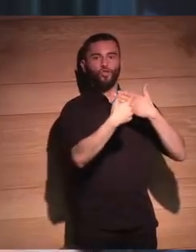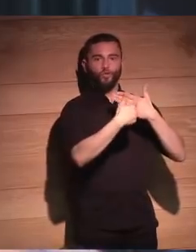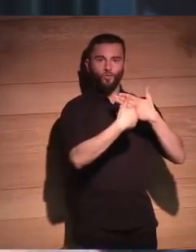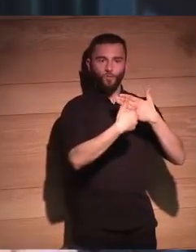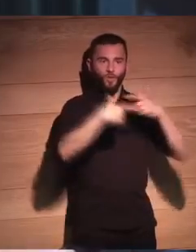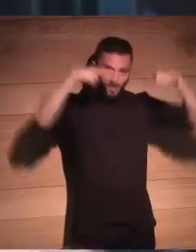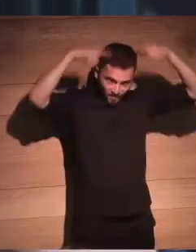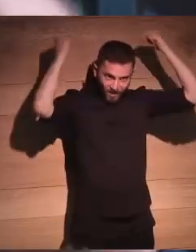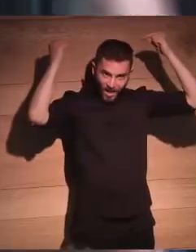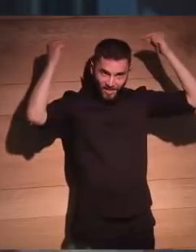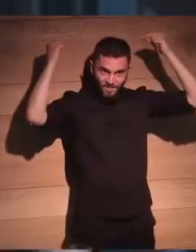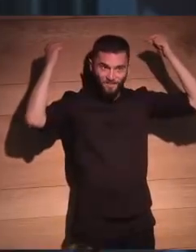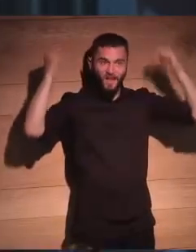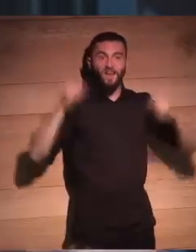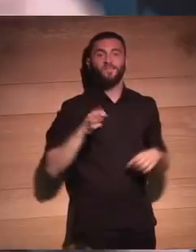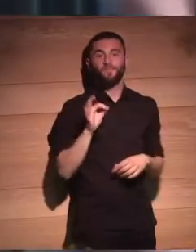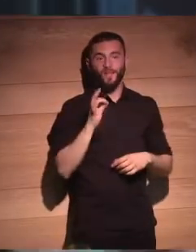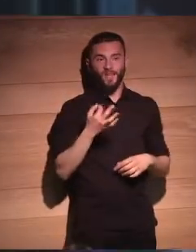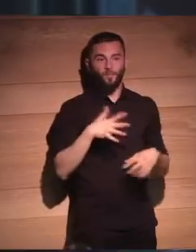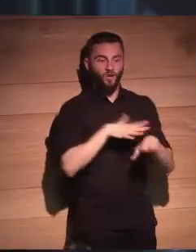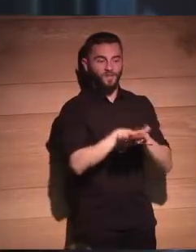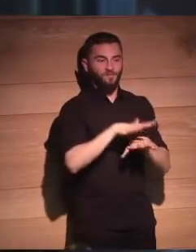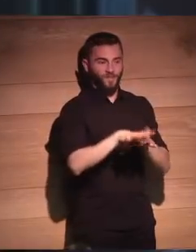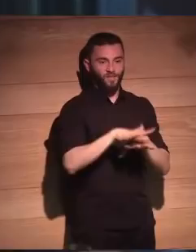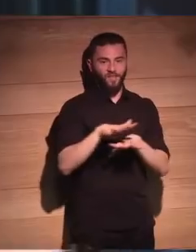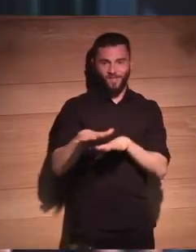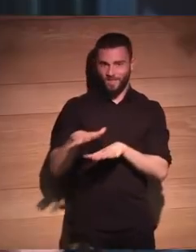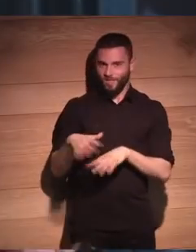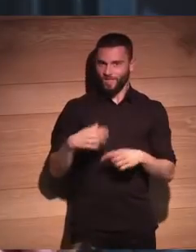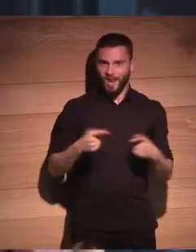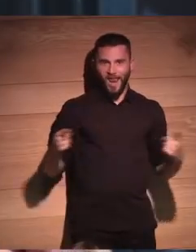¿no? También a eso. Sí, es muy bonita esa portada. La inspiración es muy larga. Es cierto.